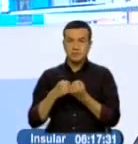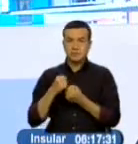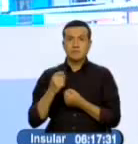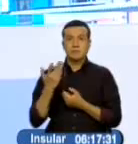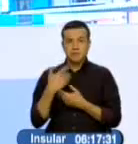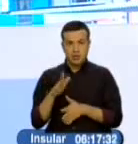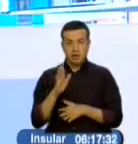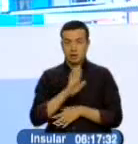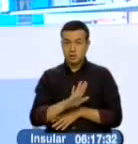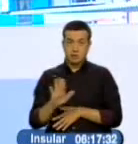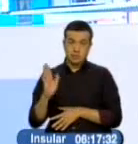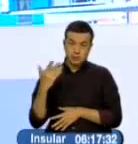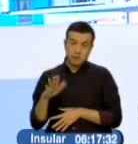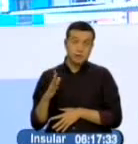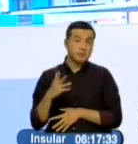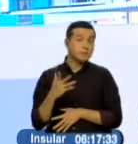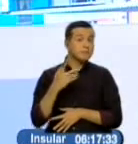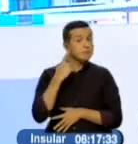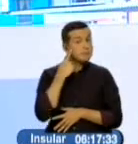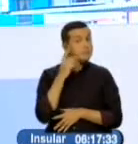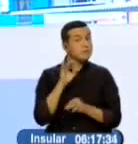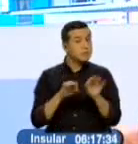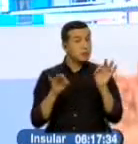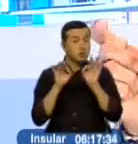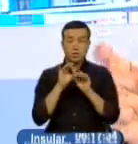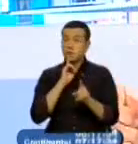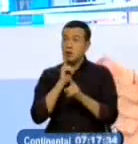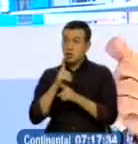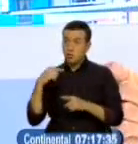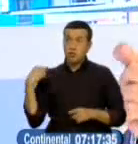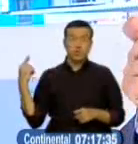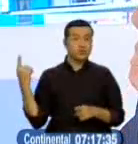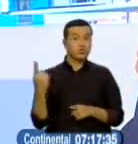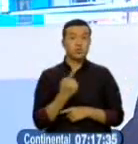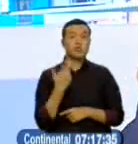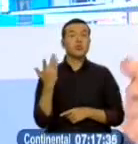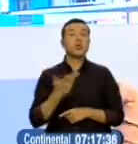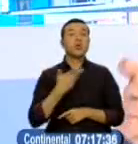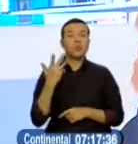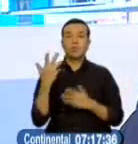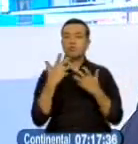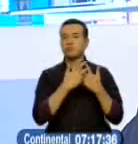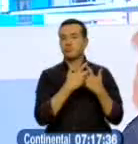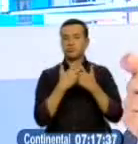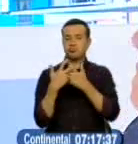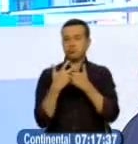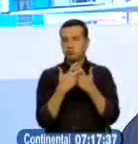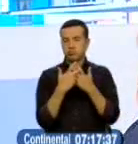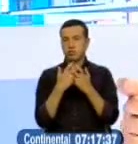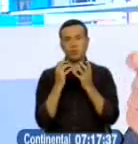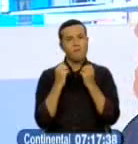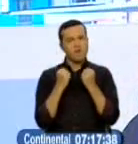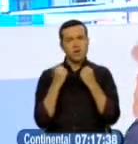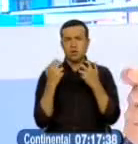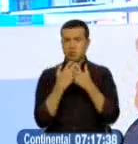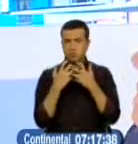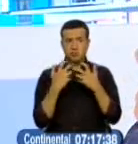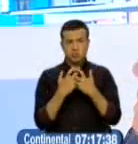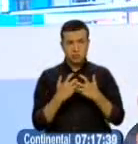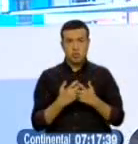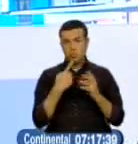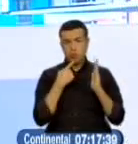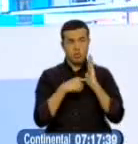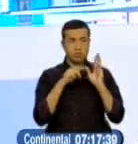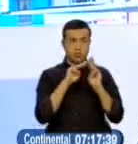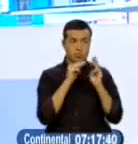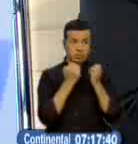preescolar. Entonces, por lo tanto, es necesario que nosotros tengamos una articulación bastante fuerte, en este caso con